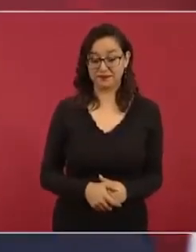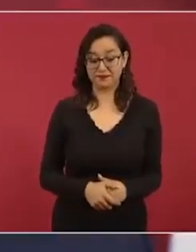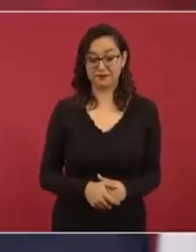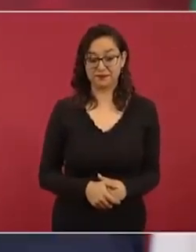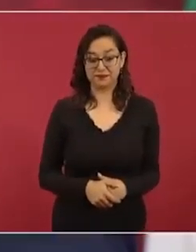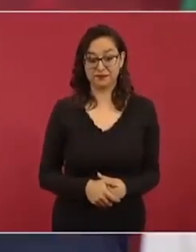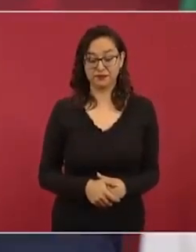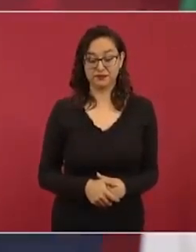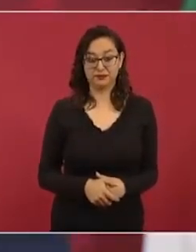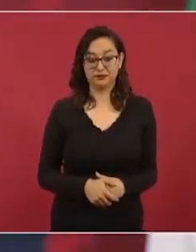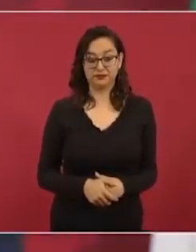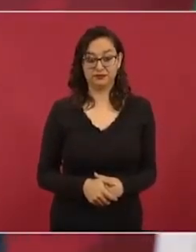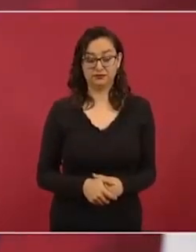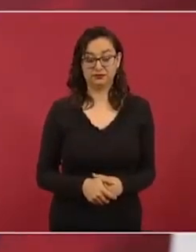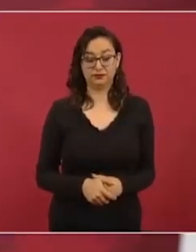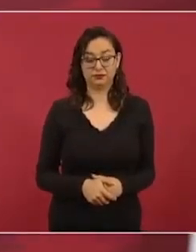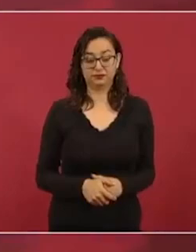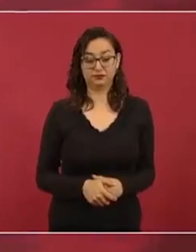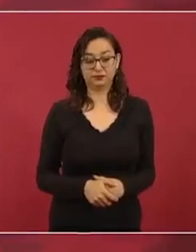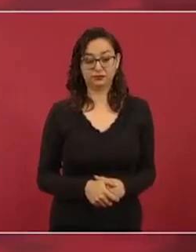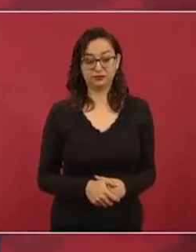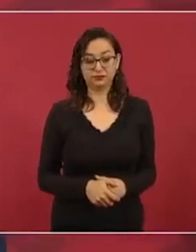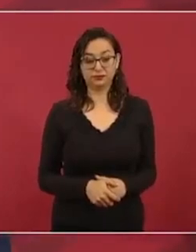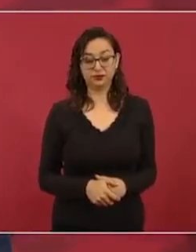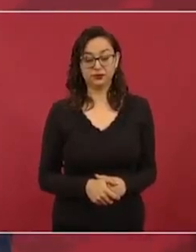Porque si no tuviésemos